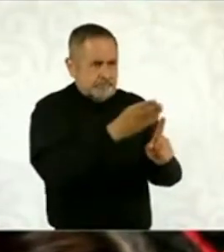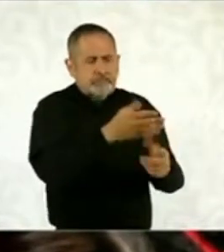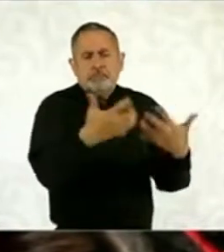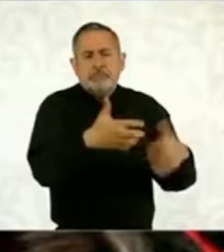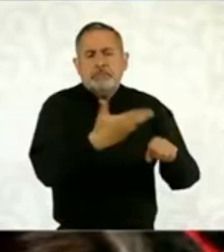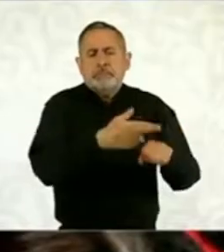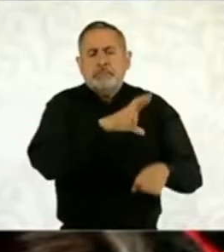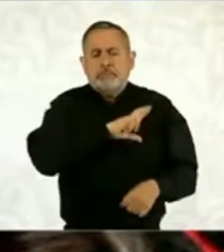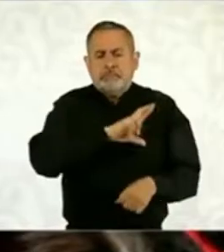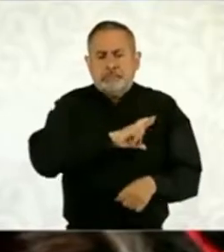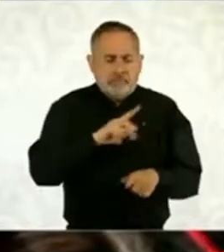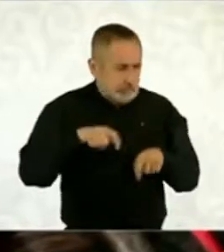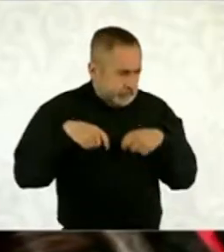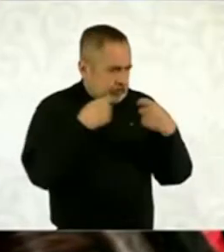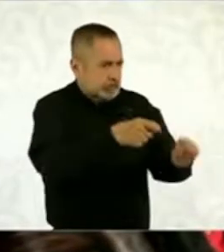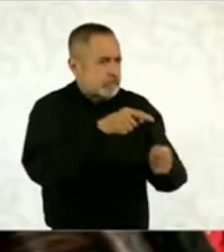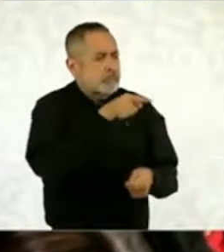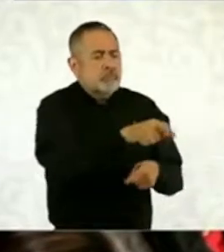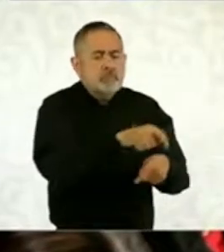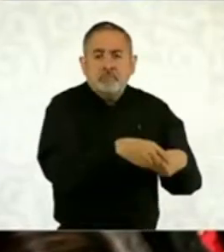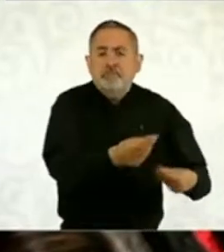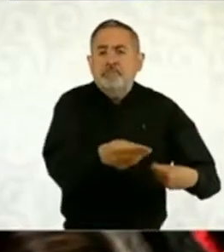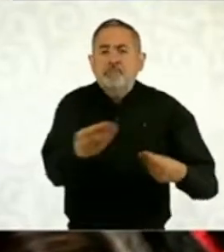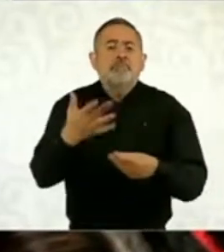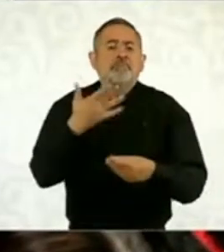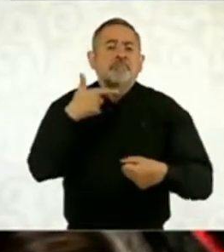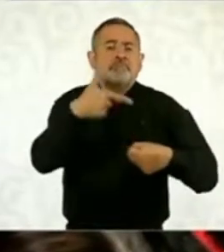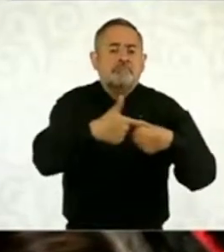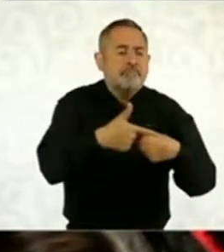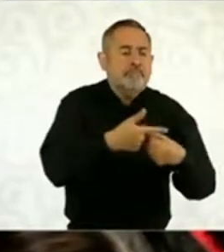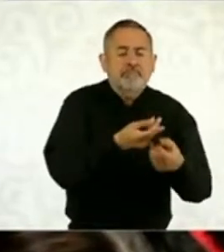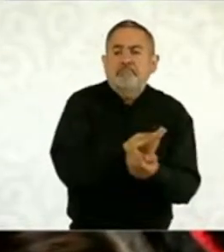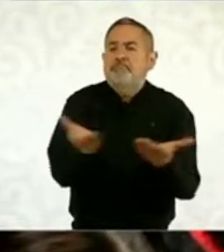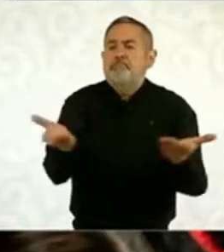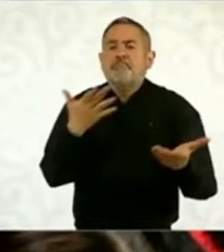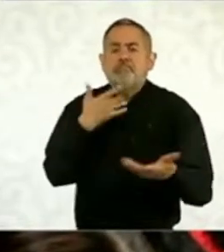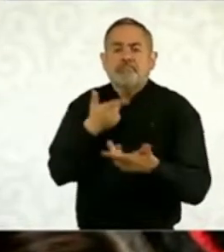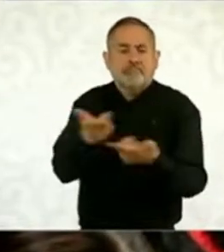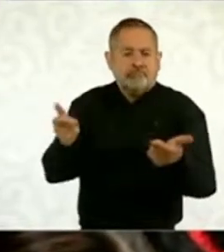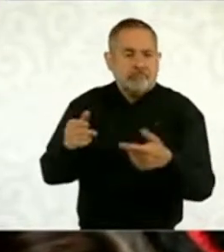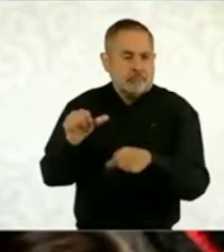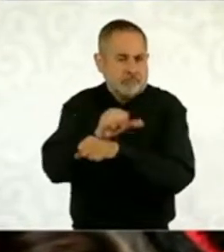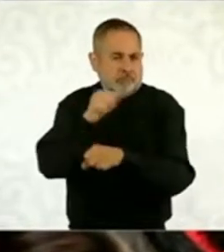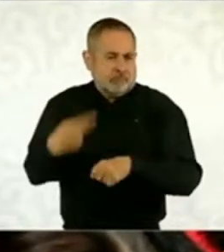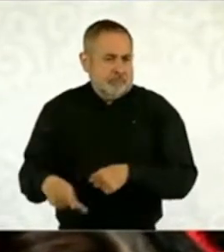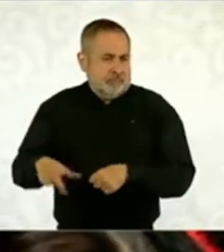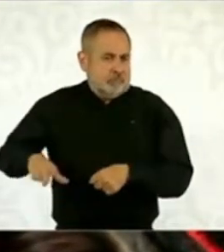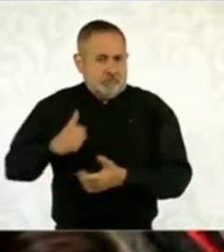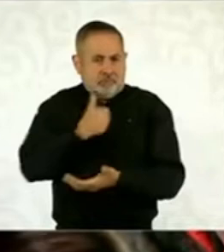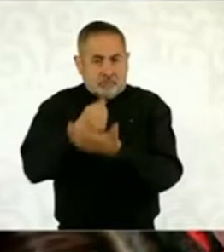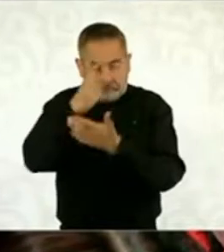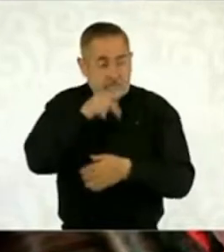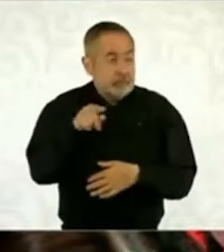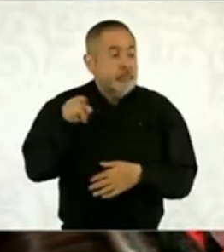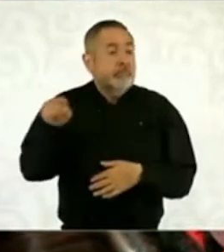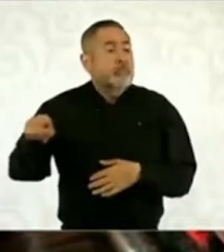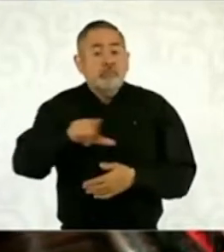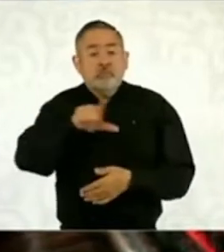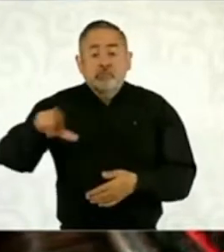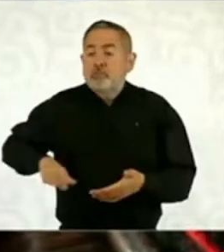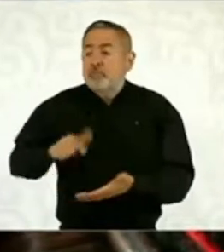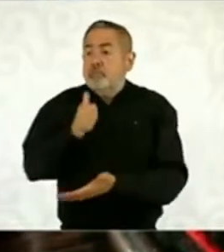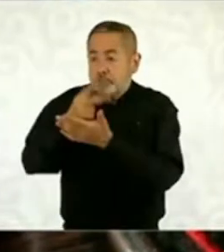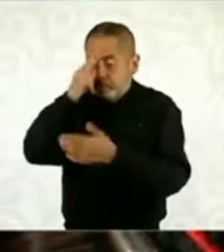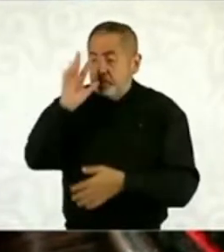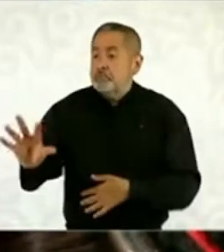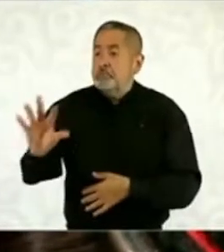privada para el suministro de gasolina y diésel al parque vehicular. El gobierno de la Ciudad de México ya me informó y me dijo